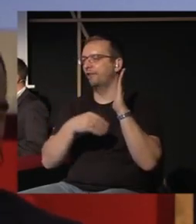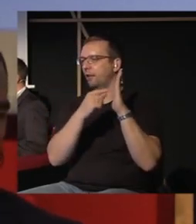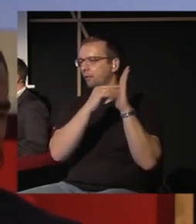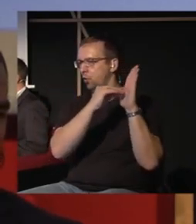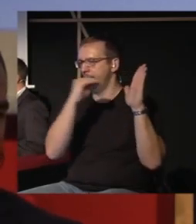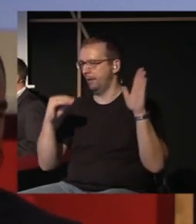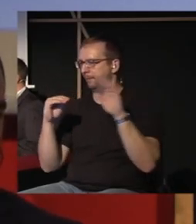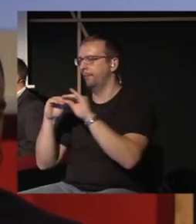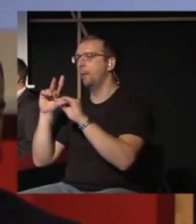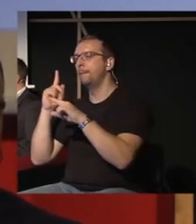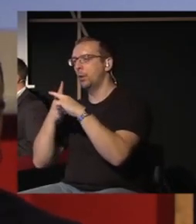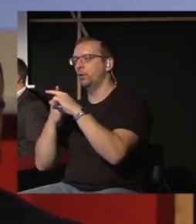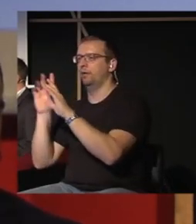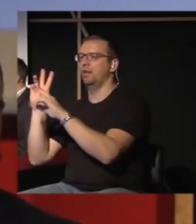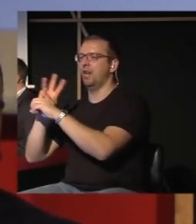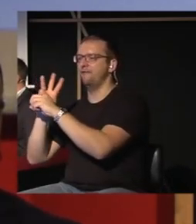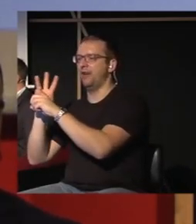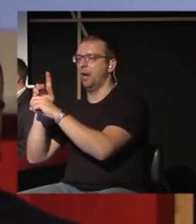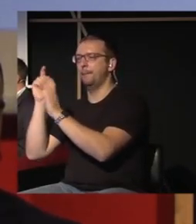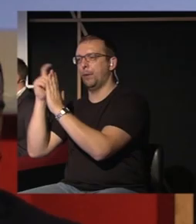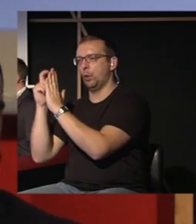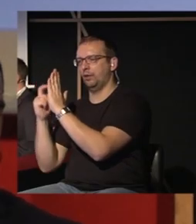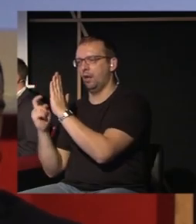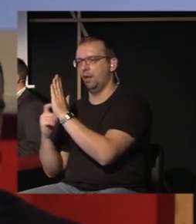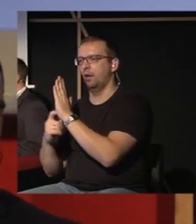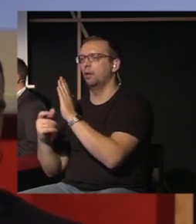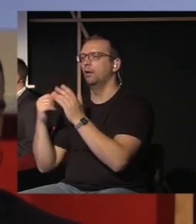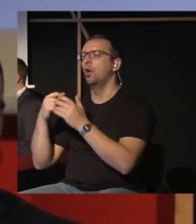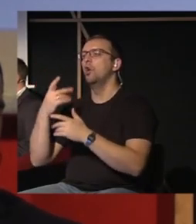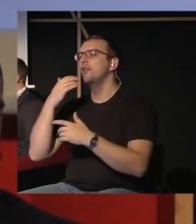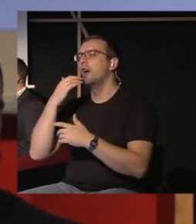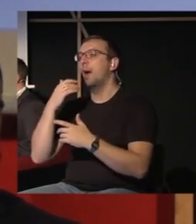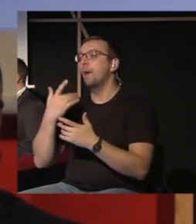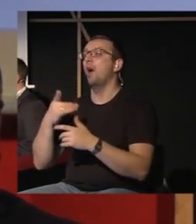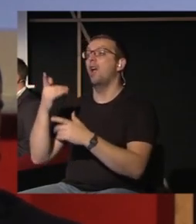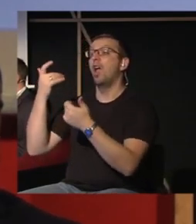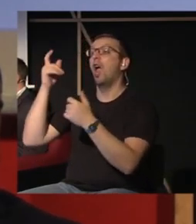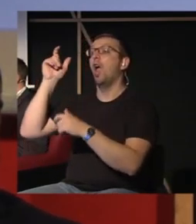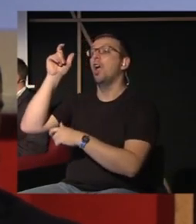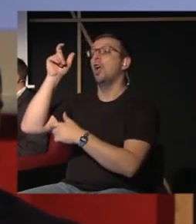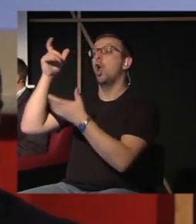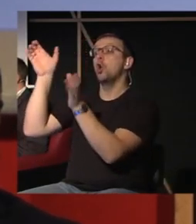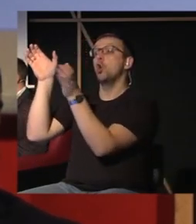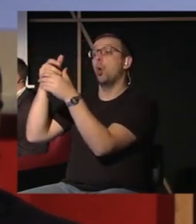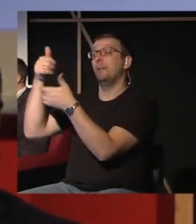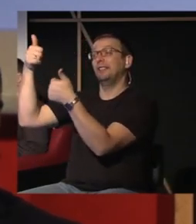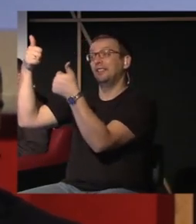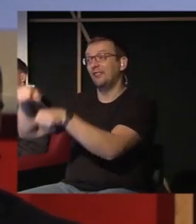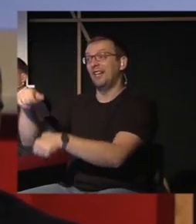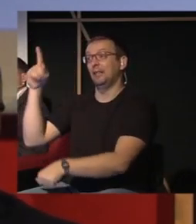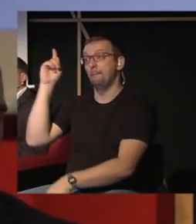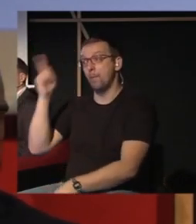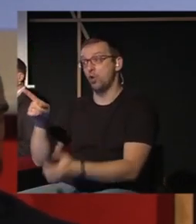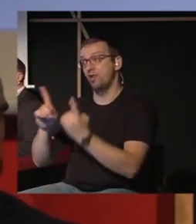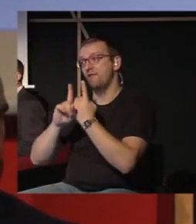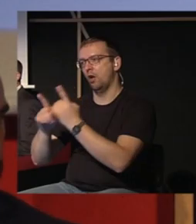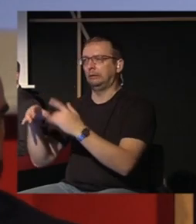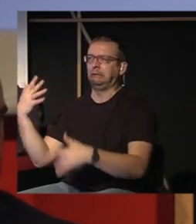sea, nos centramos un poco más por la legislación a nivel nacional, pero de construcciones. Thank